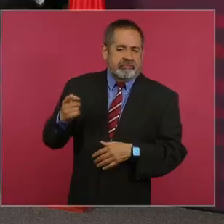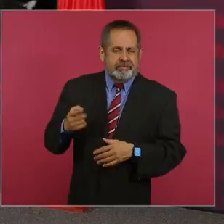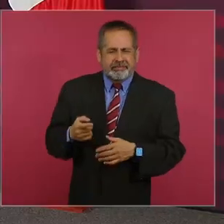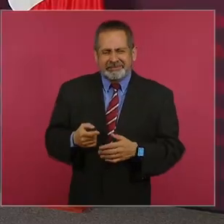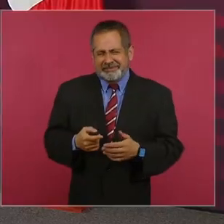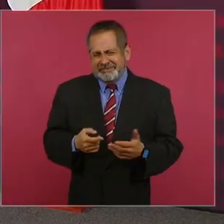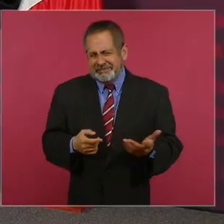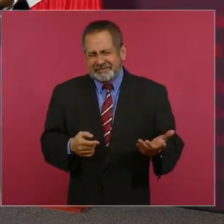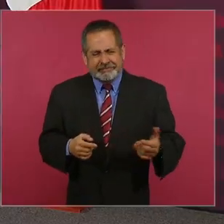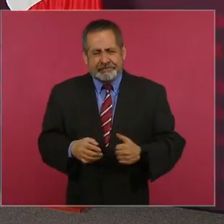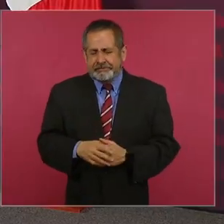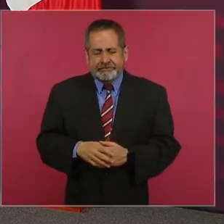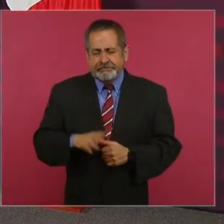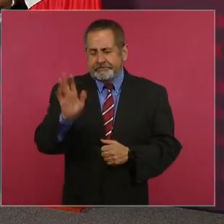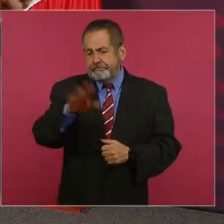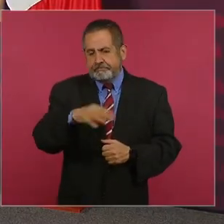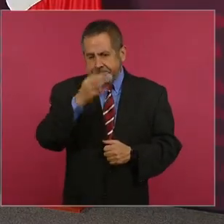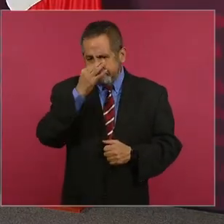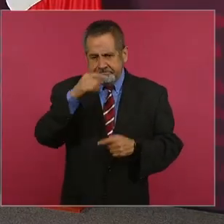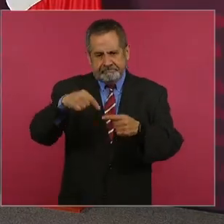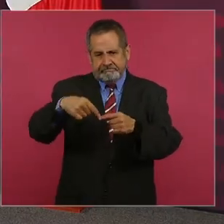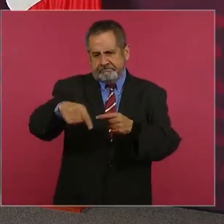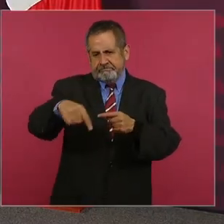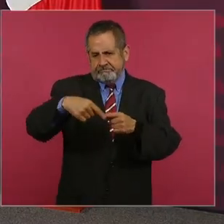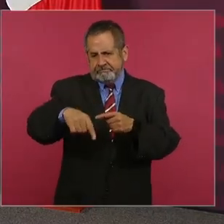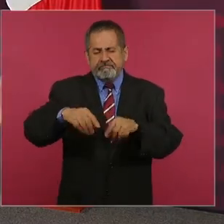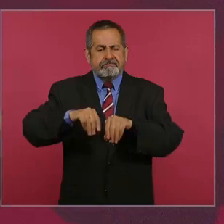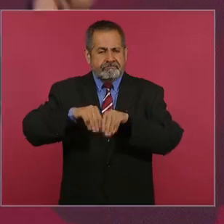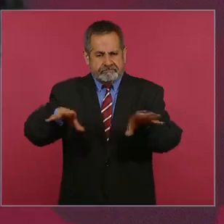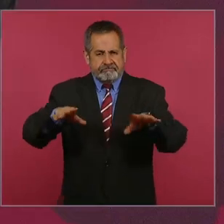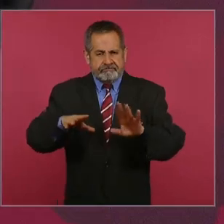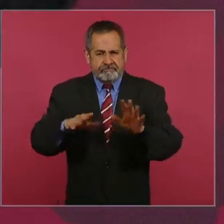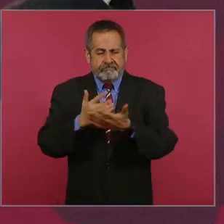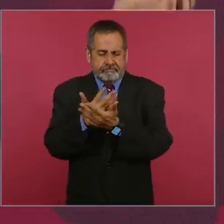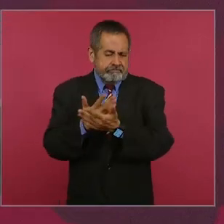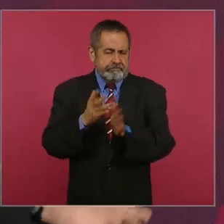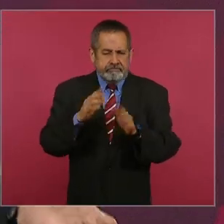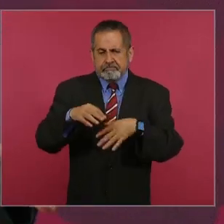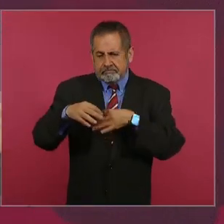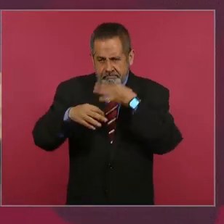en unos días más si me dan la oportunidad, porque no quiero que